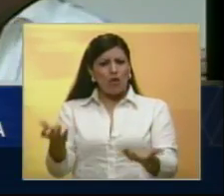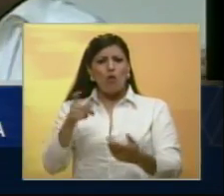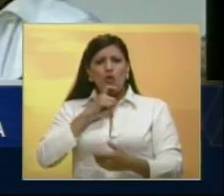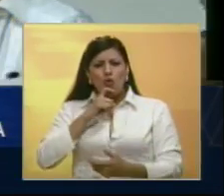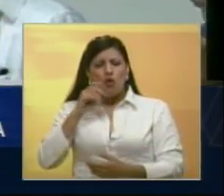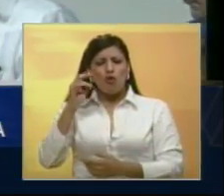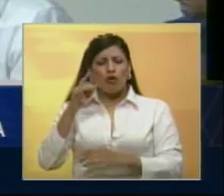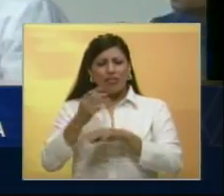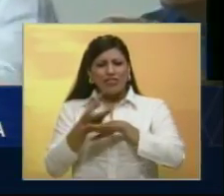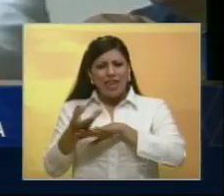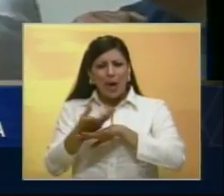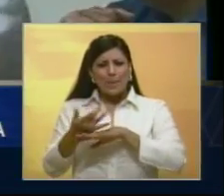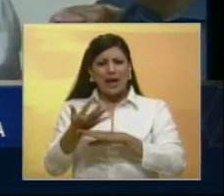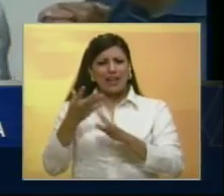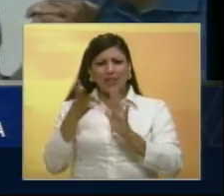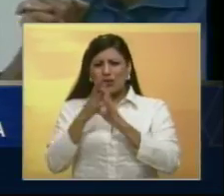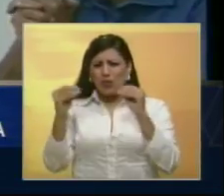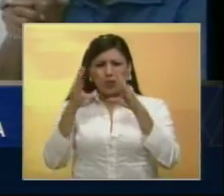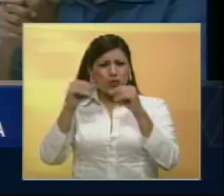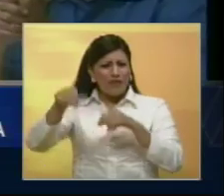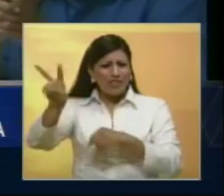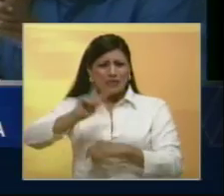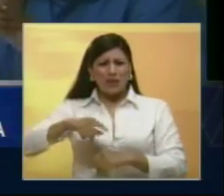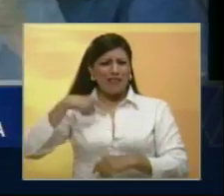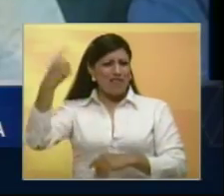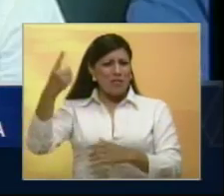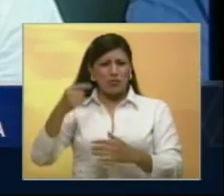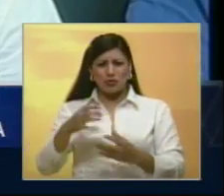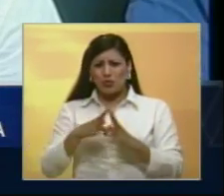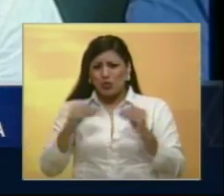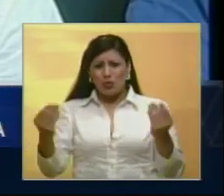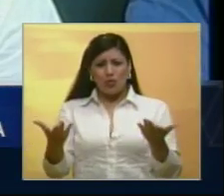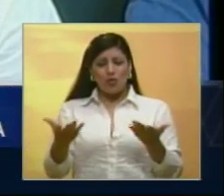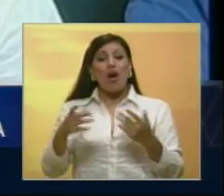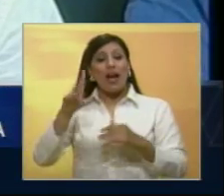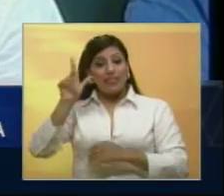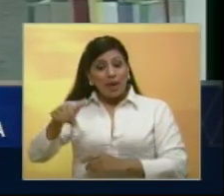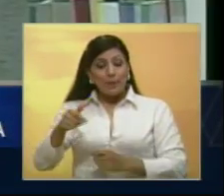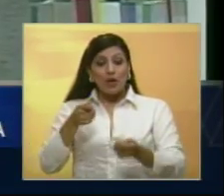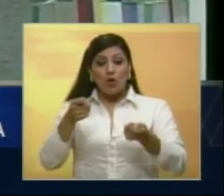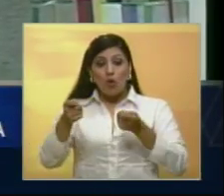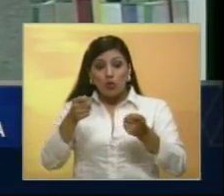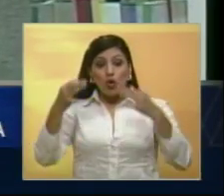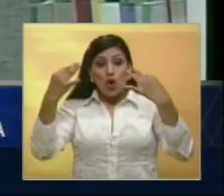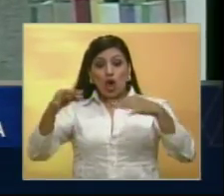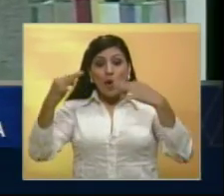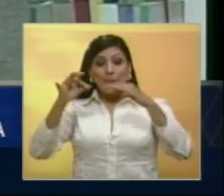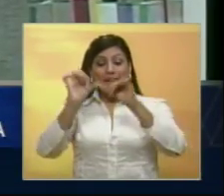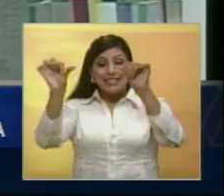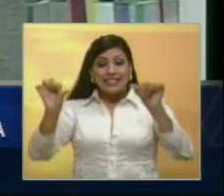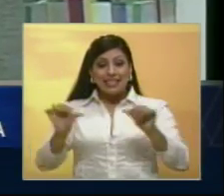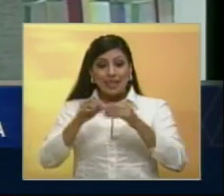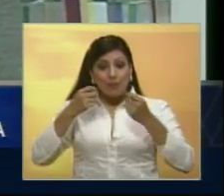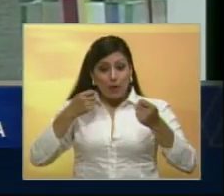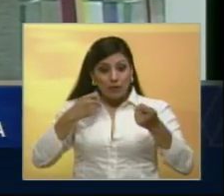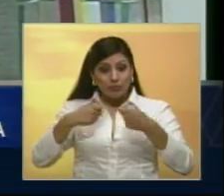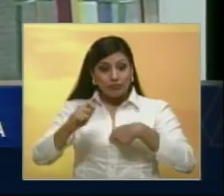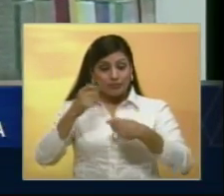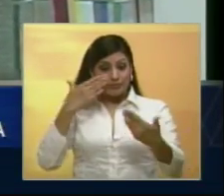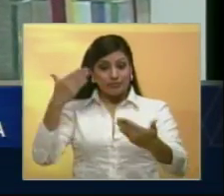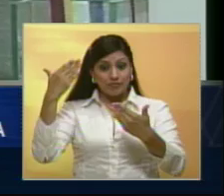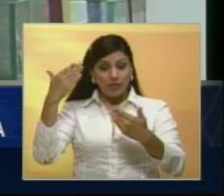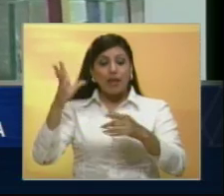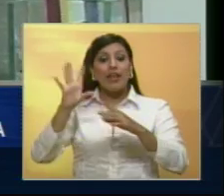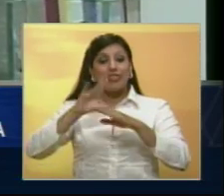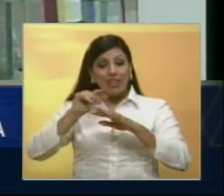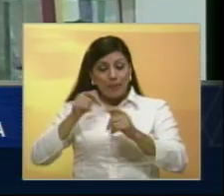Oro, diamante, fosfato, aquí hay todo tipo de minerales. Regular y normalizar el sistema de distribución